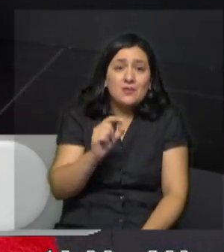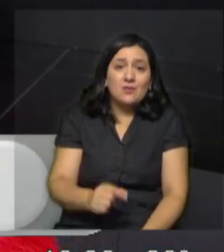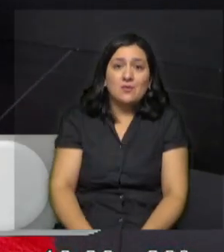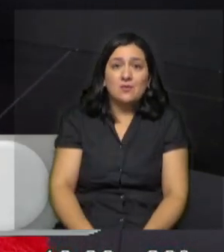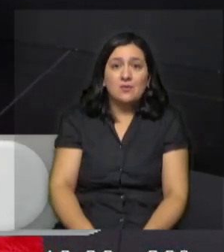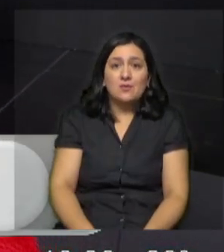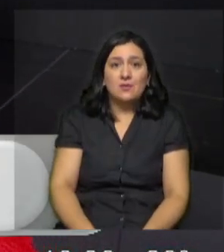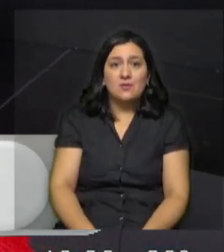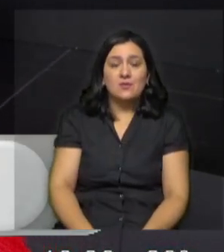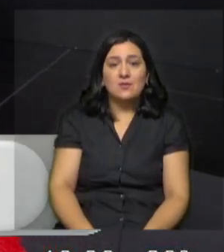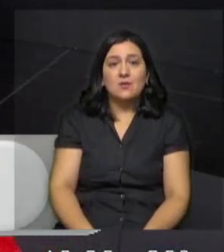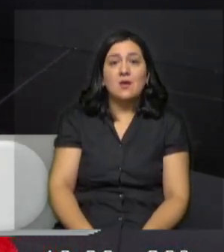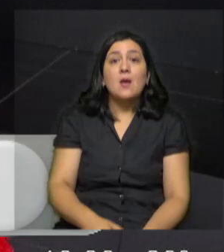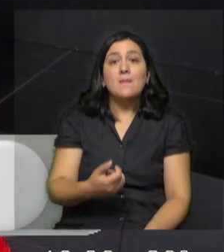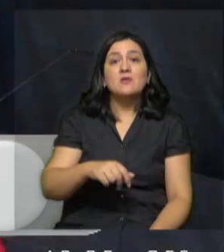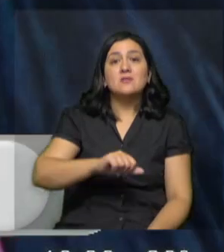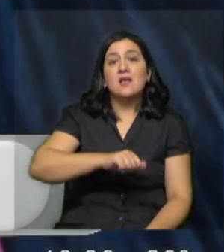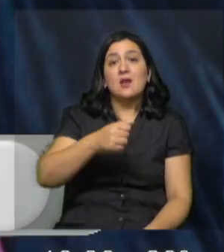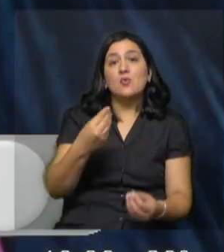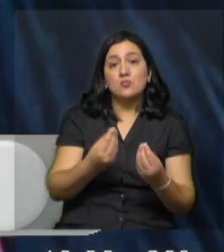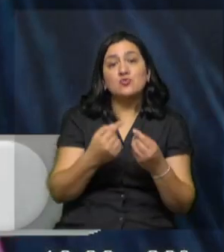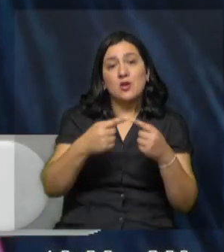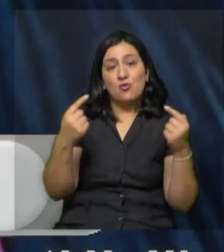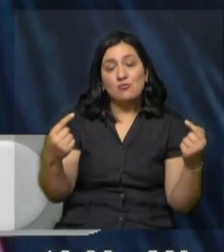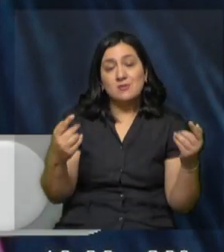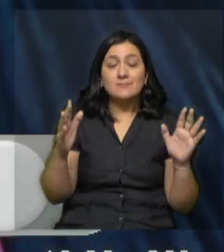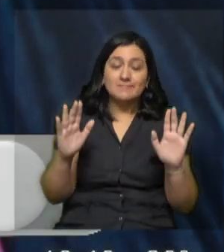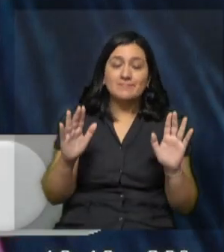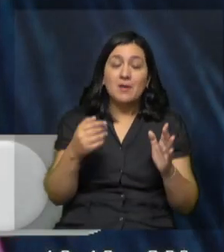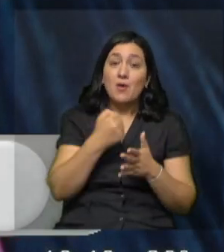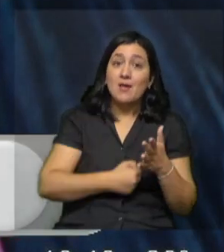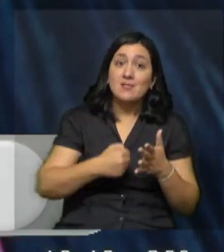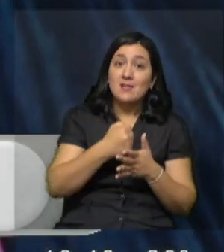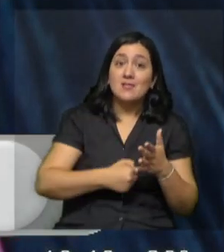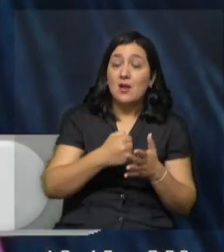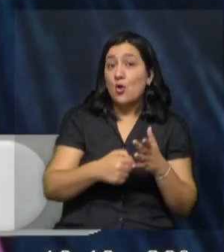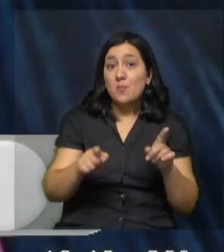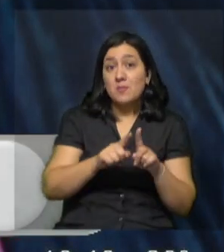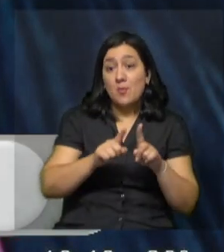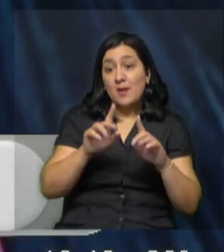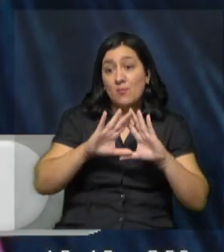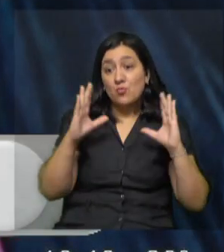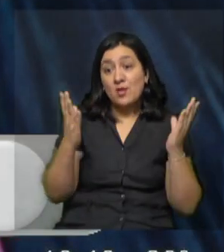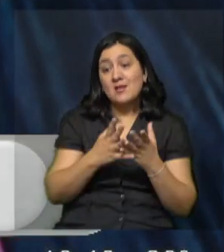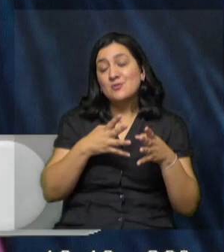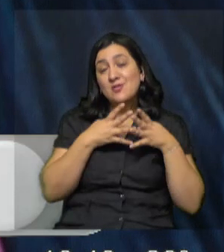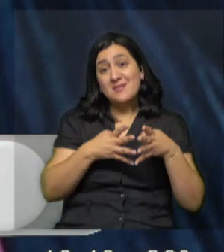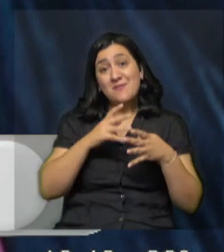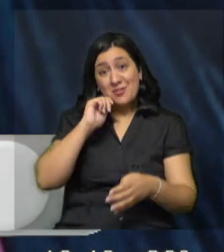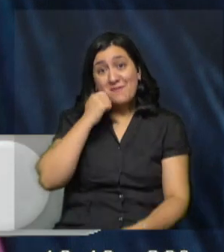creo que se ganó por otro lado, se ganaron muchísimas cosas, y bueno, vamos a intentar lo mismo para el Mundial, que es un desafío